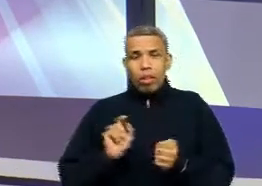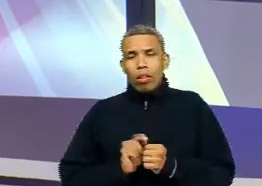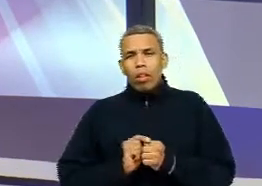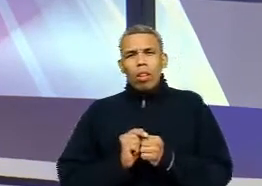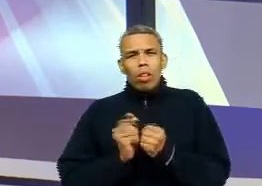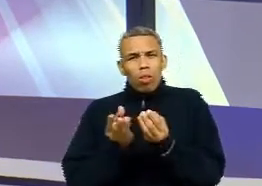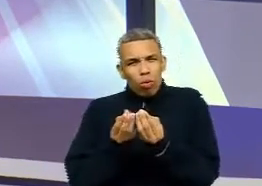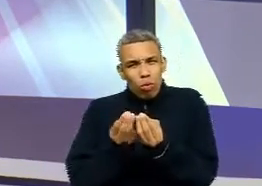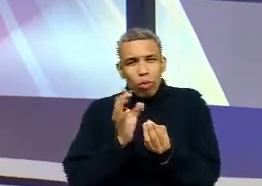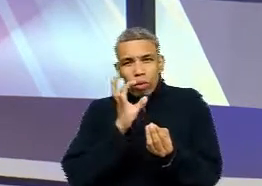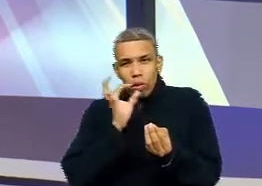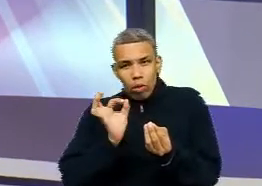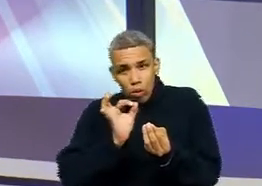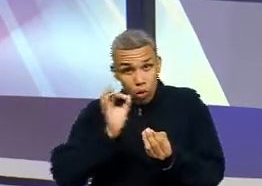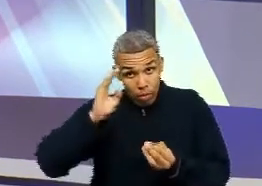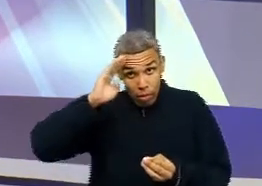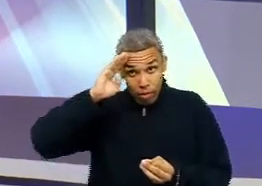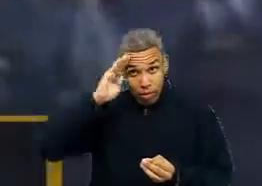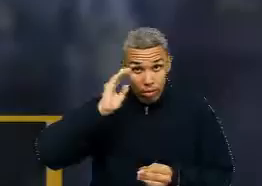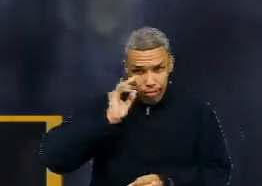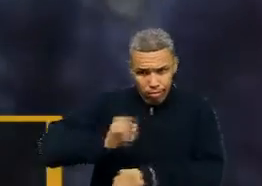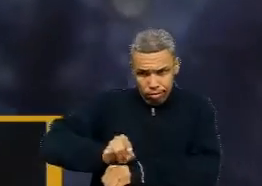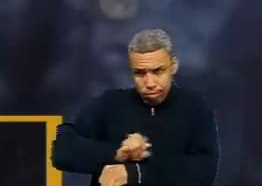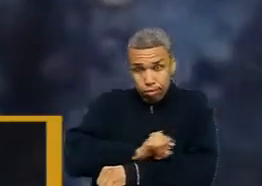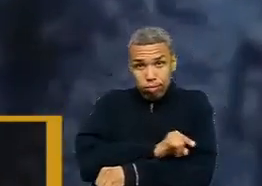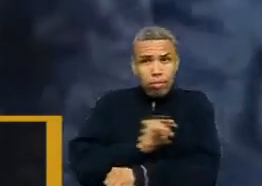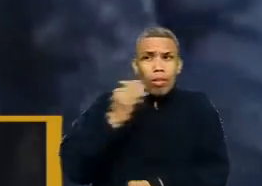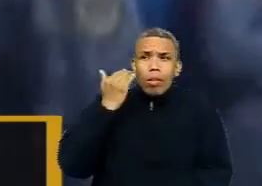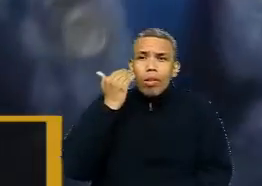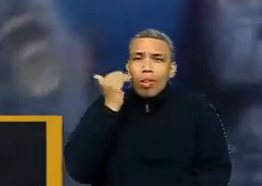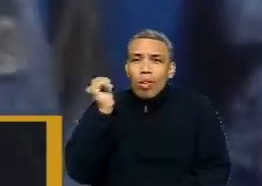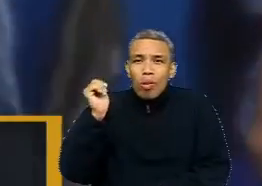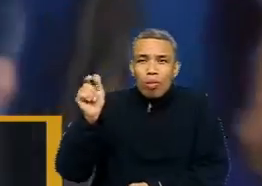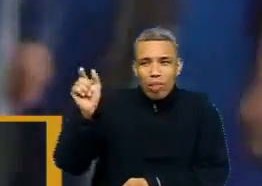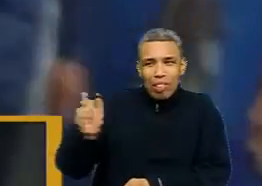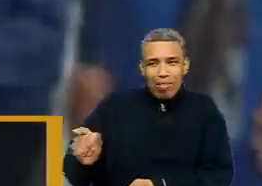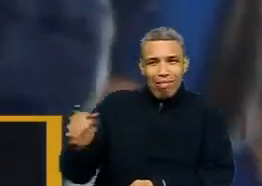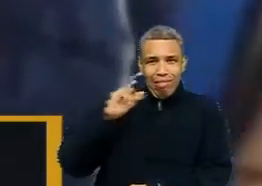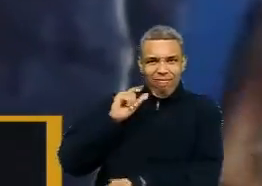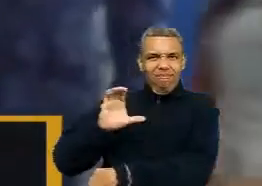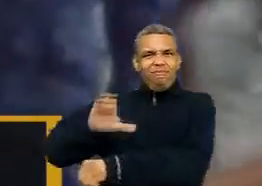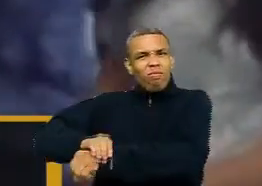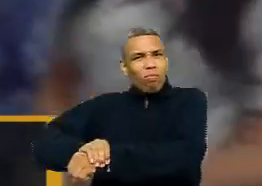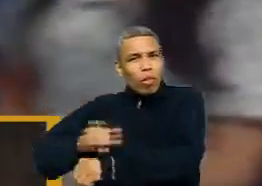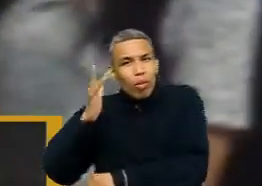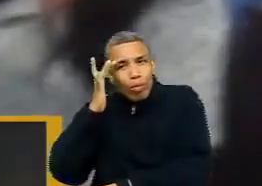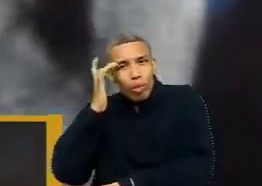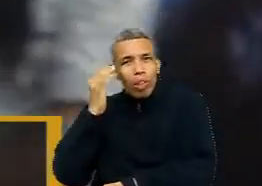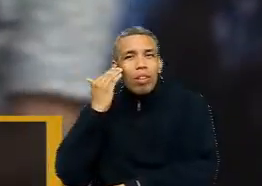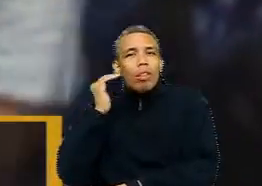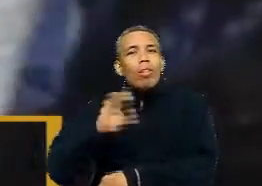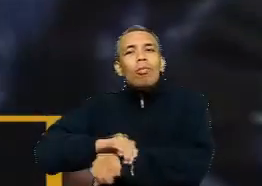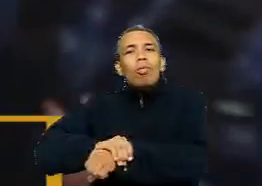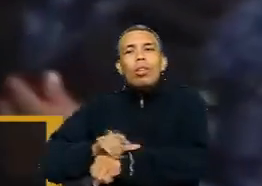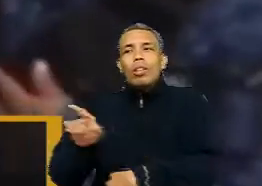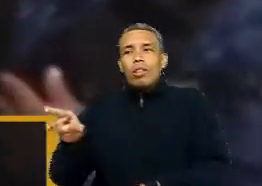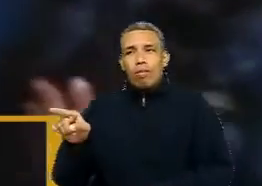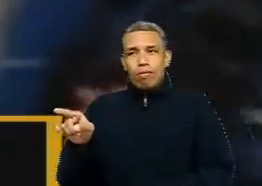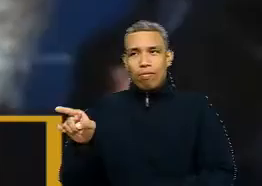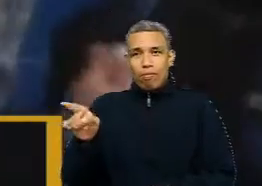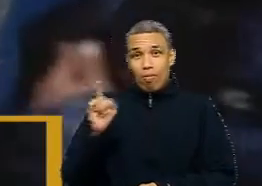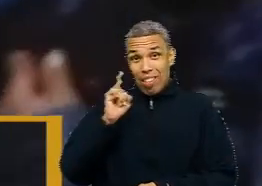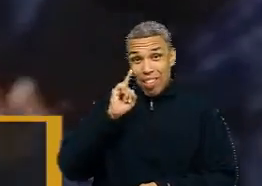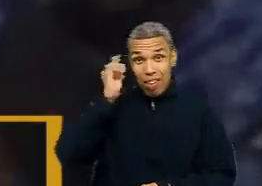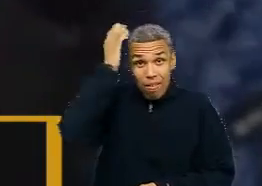porte de estupefacientes. En las últimas horas, miembros del Instituto Penitenciario INPEC capturaron a esta mujer que prestaba sus servicios como enfermera